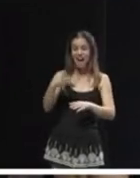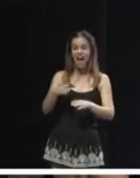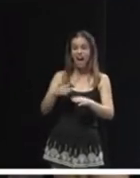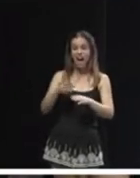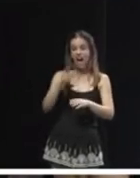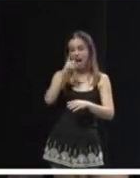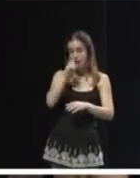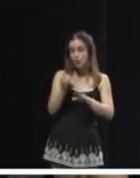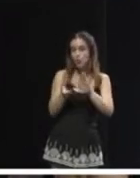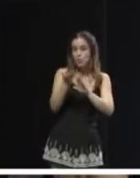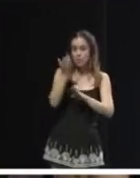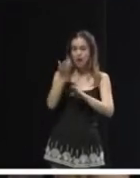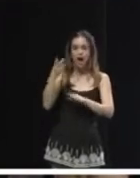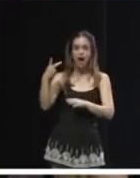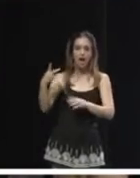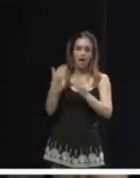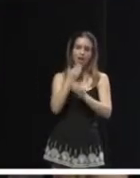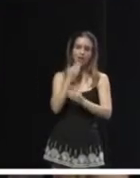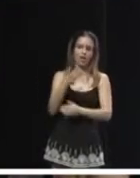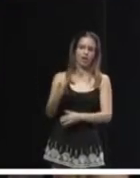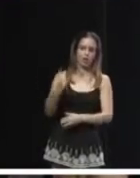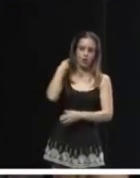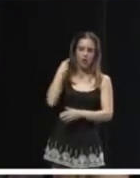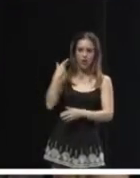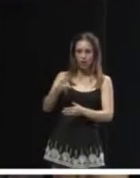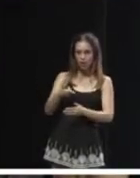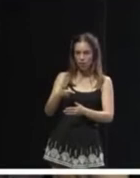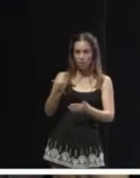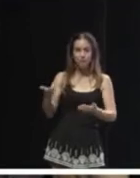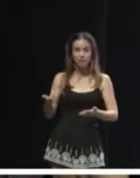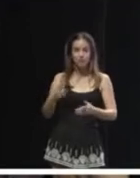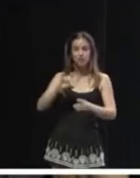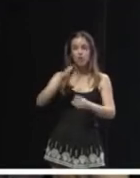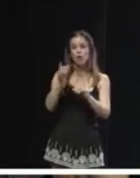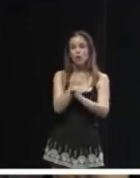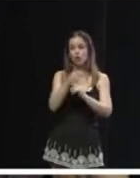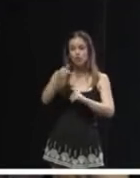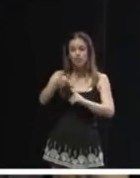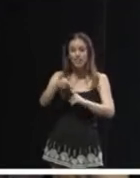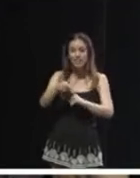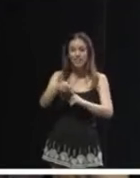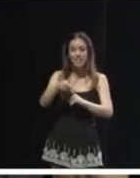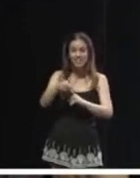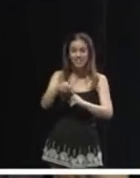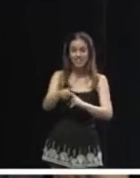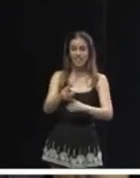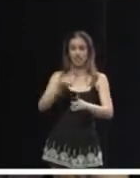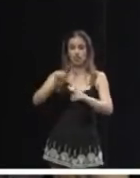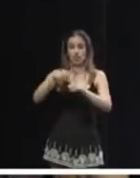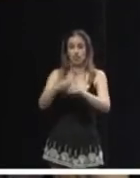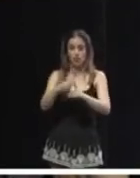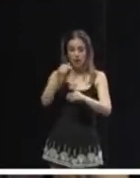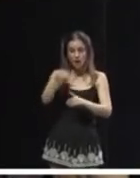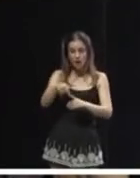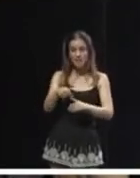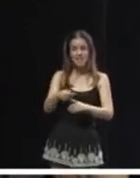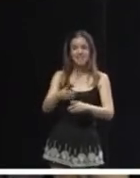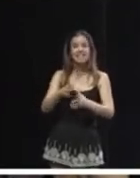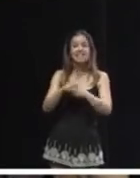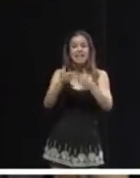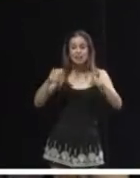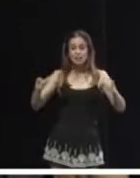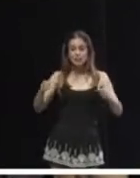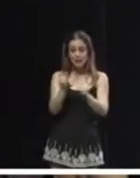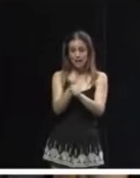esto, todo esto, lo va a conseguir Sumar, porque en estas 2 semanas lo vamos a cambiar todo, porque podemos seguir creciendo en empleo, podemos